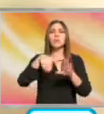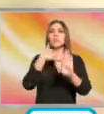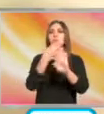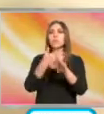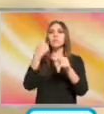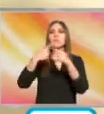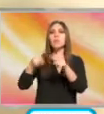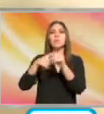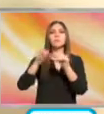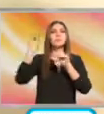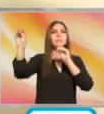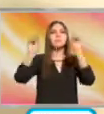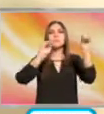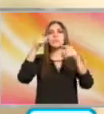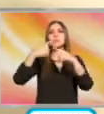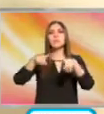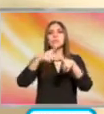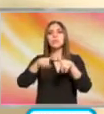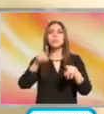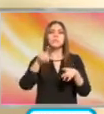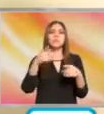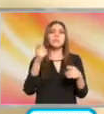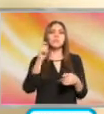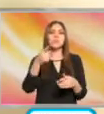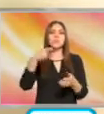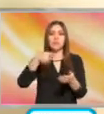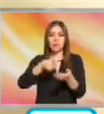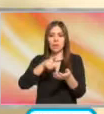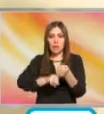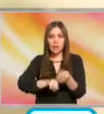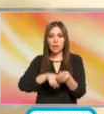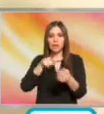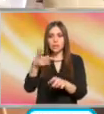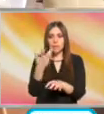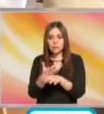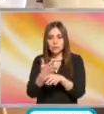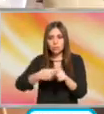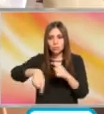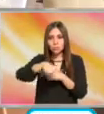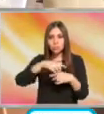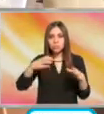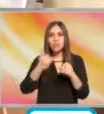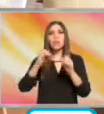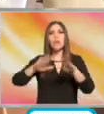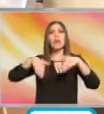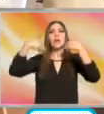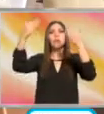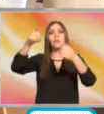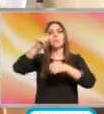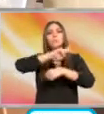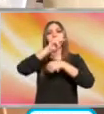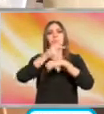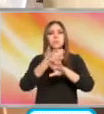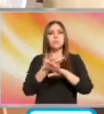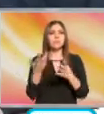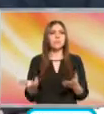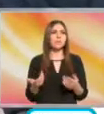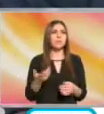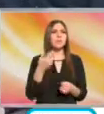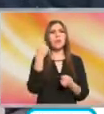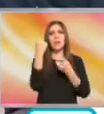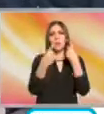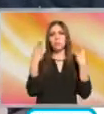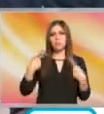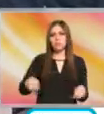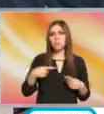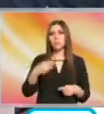políticos en el interior y en el exterior de Estados Unidos. Y le pregunto, Enrique, tenemos muchos familiares en Estados Unidos que viven